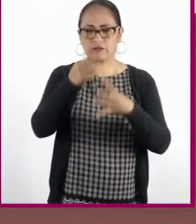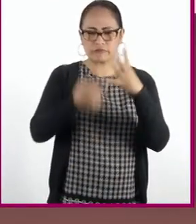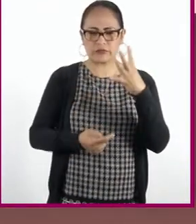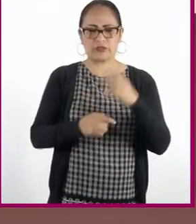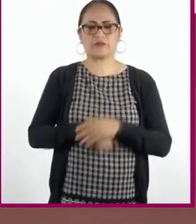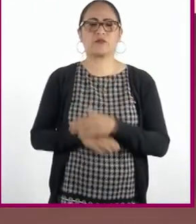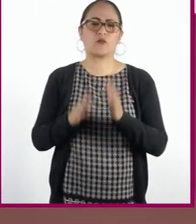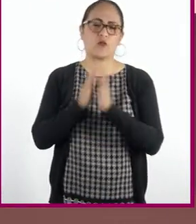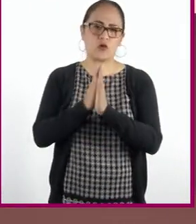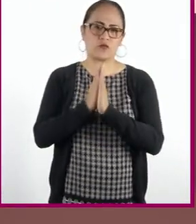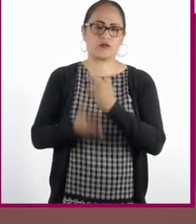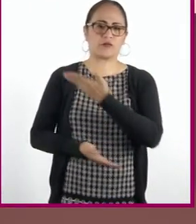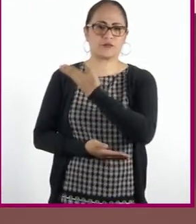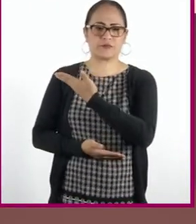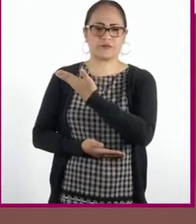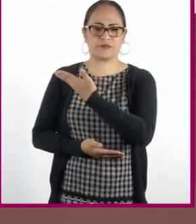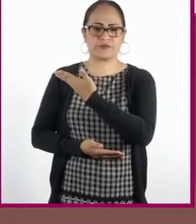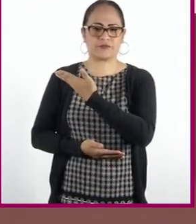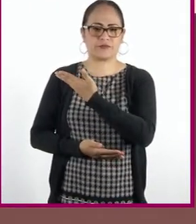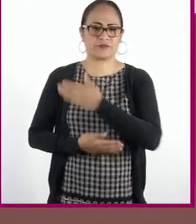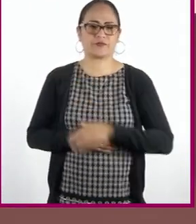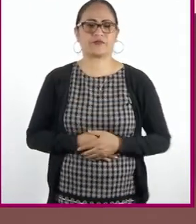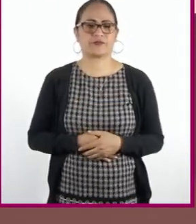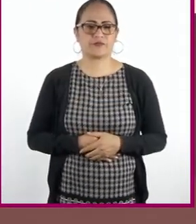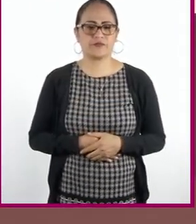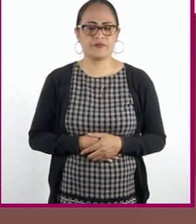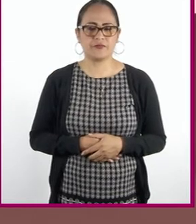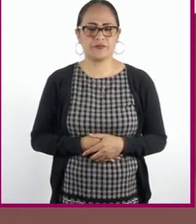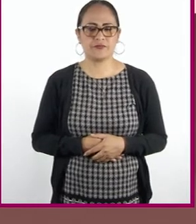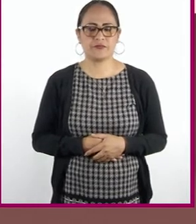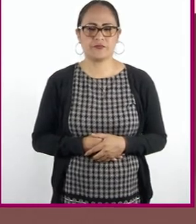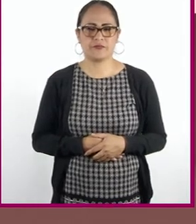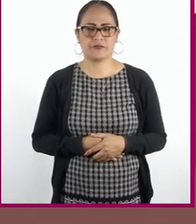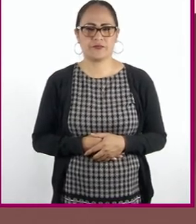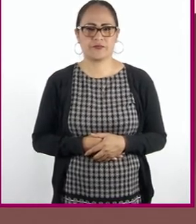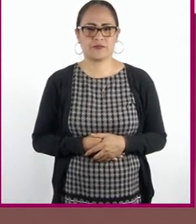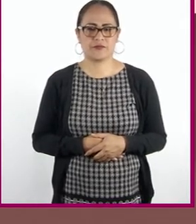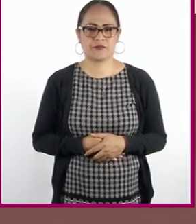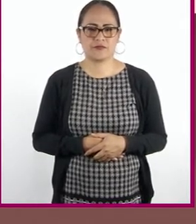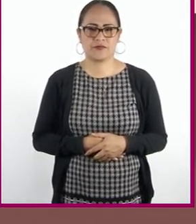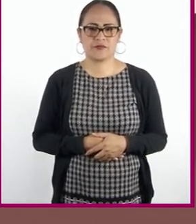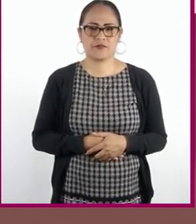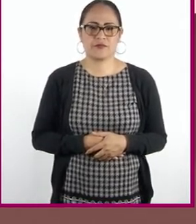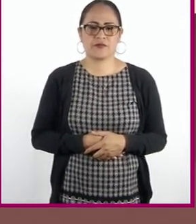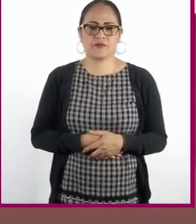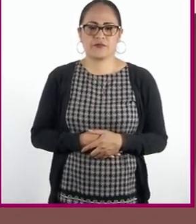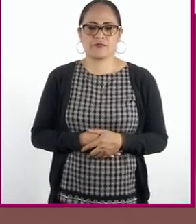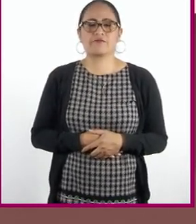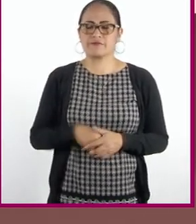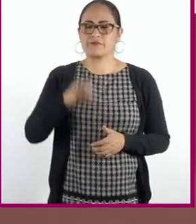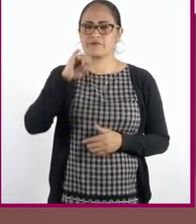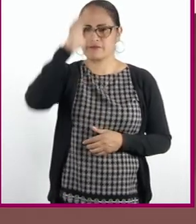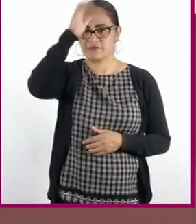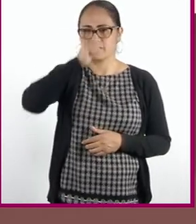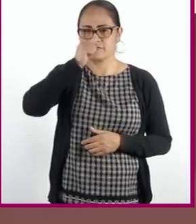qué acciones podemos realizar si sospechamos que nuestros derechos humanos han sido violentados? Con mucho